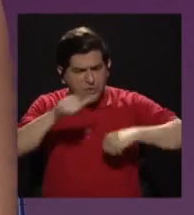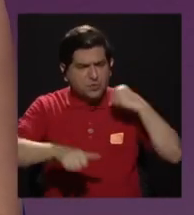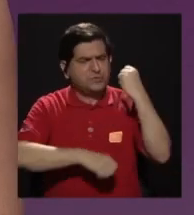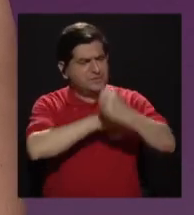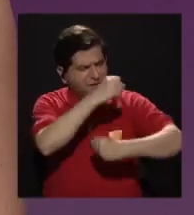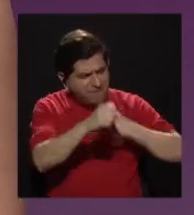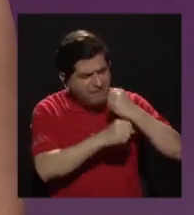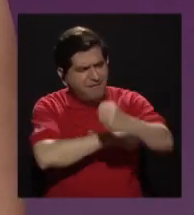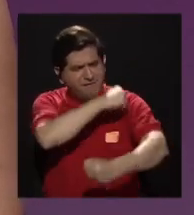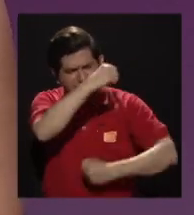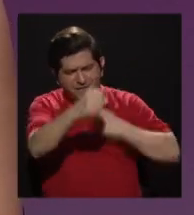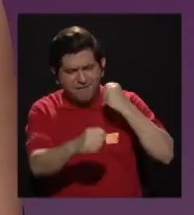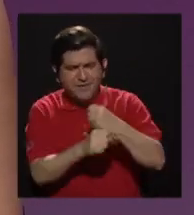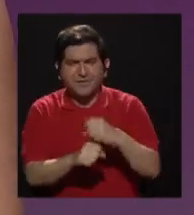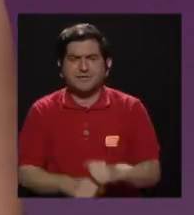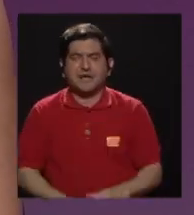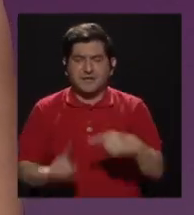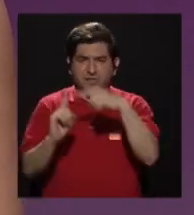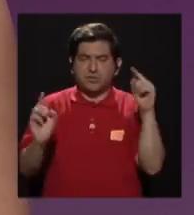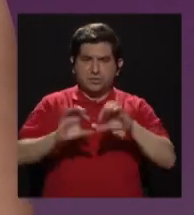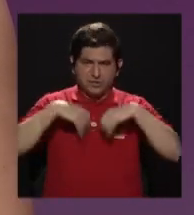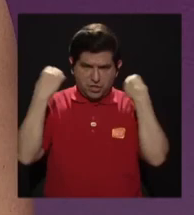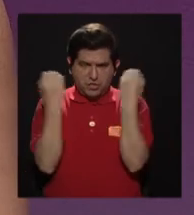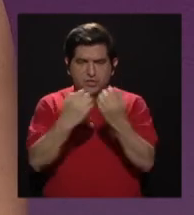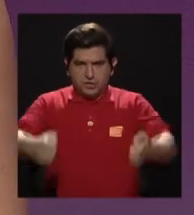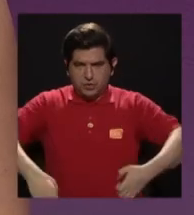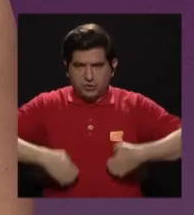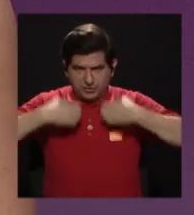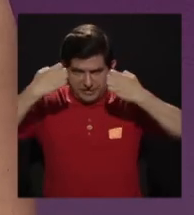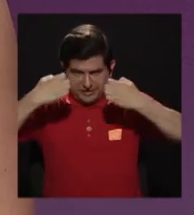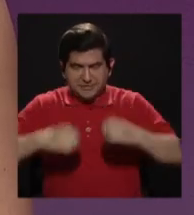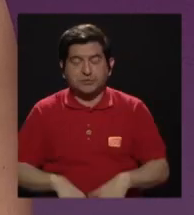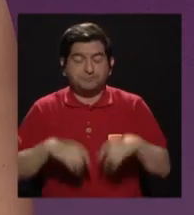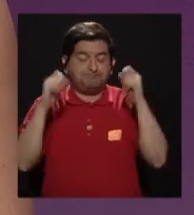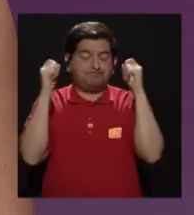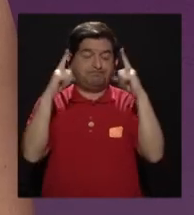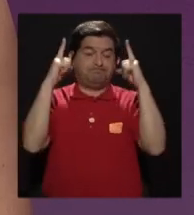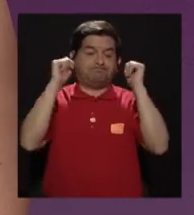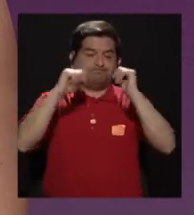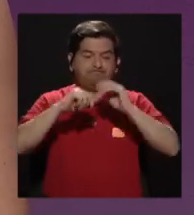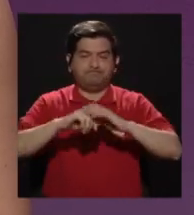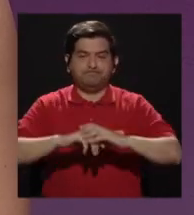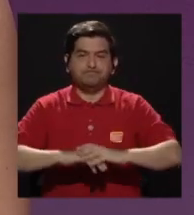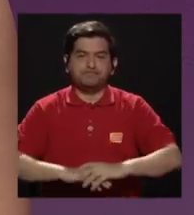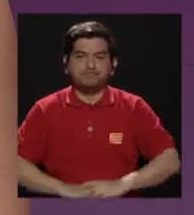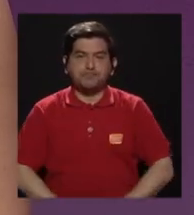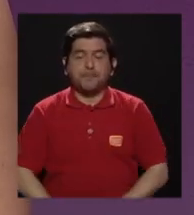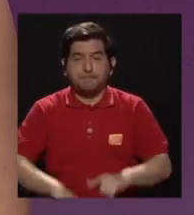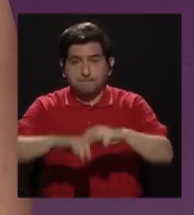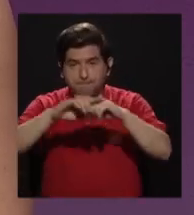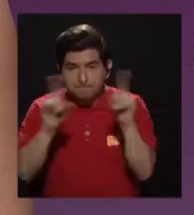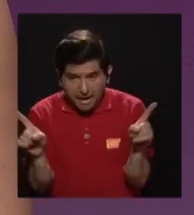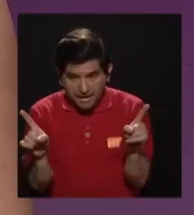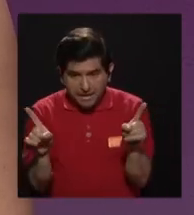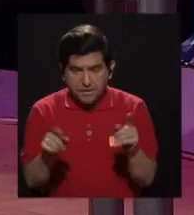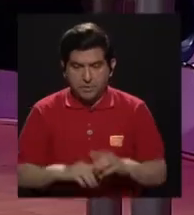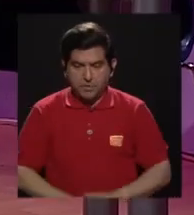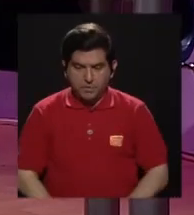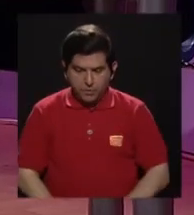décadas, ¿verdad? Desde que están organizadas, increíble. Sin embargo, hay